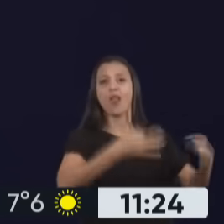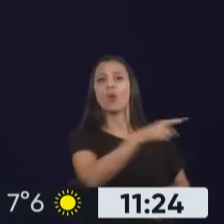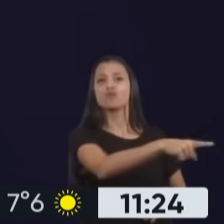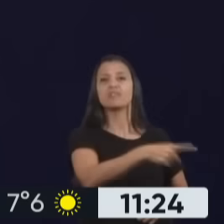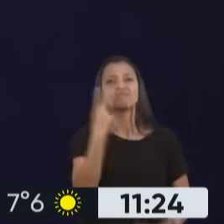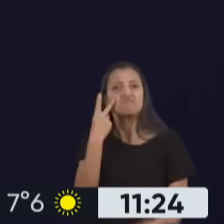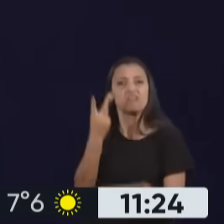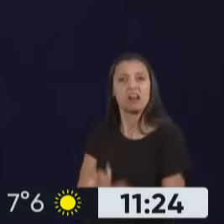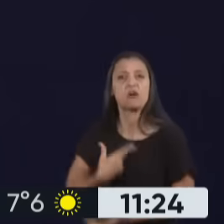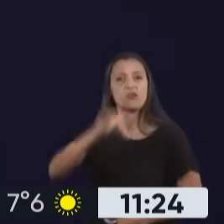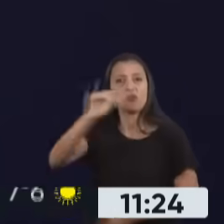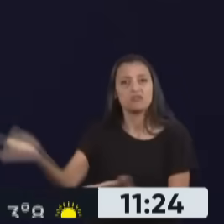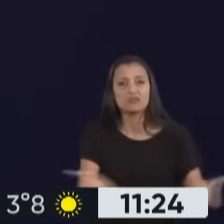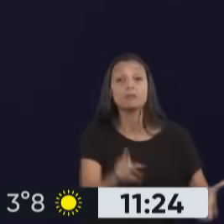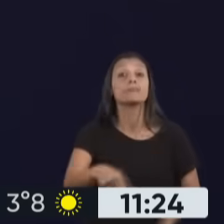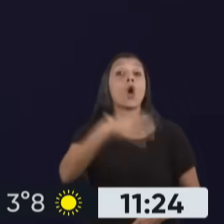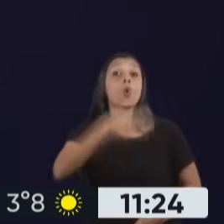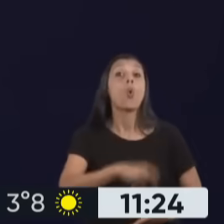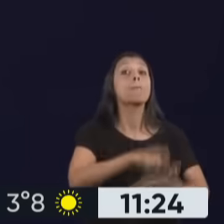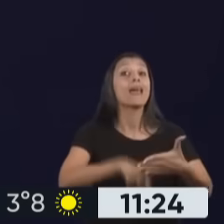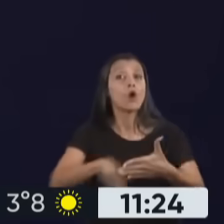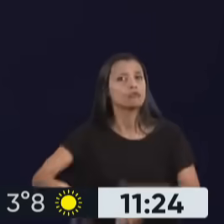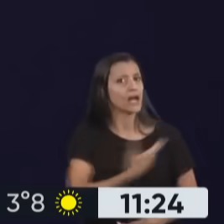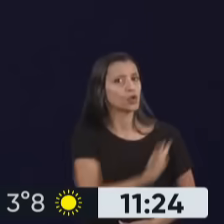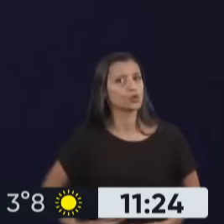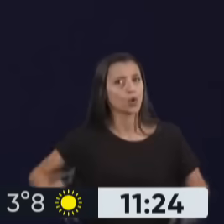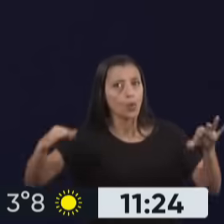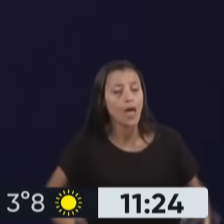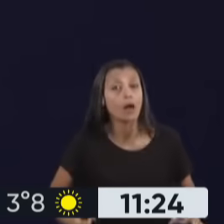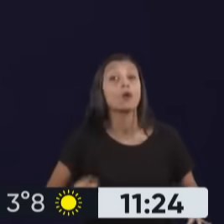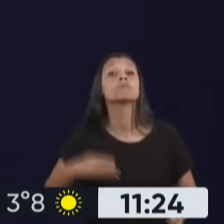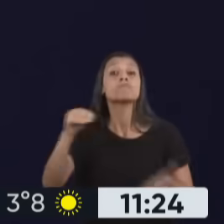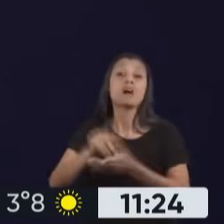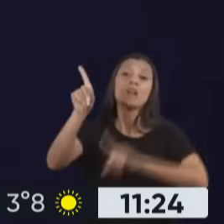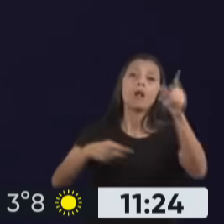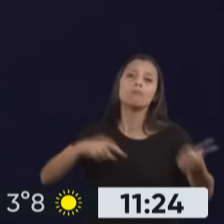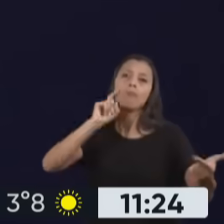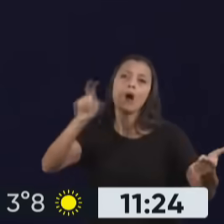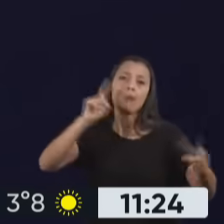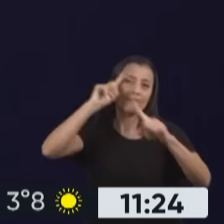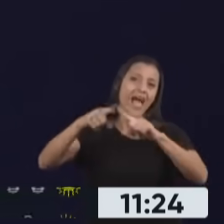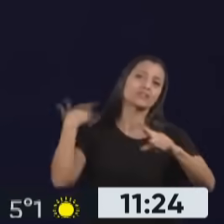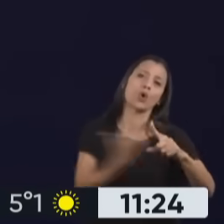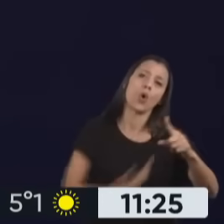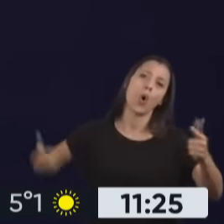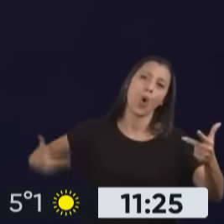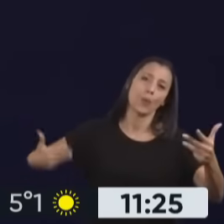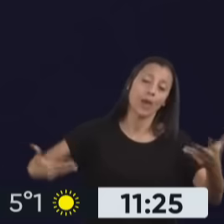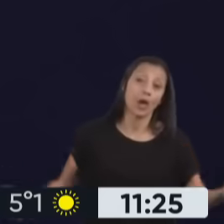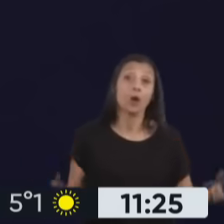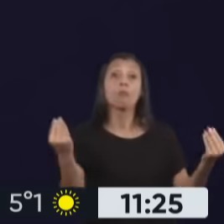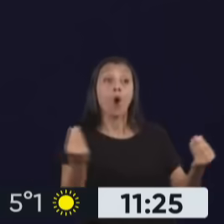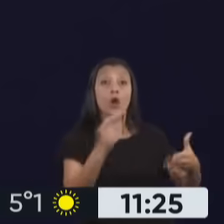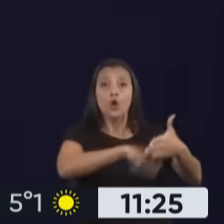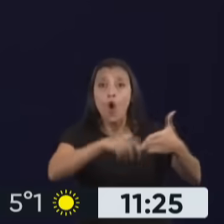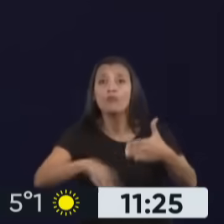es una administración que cumple los contratos, incluso con aquellos fraudulentos heredados de gestiones anteriores. Porque los